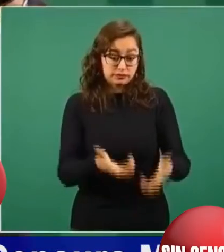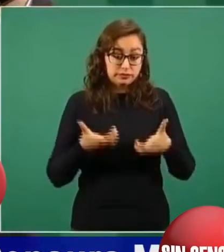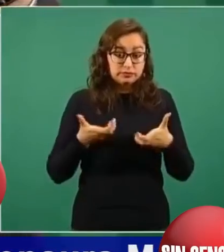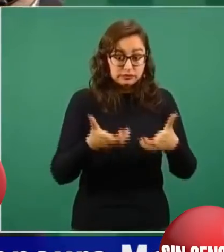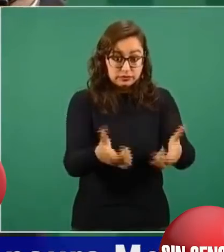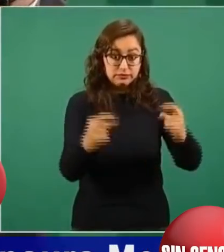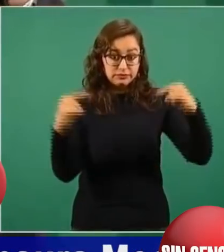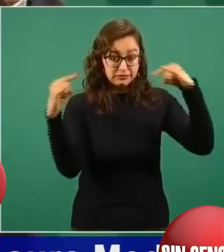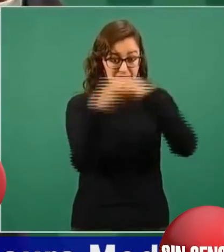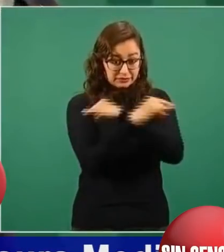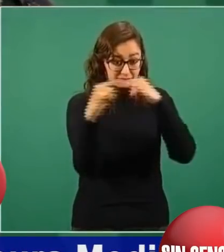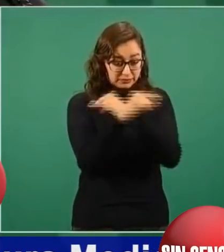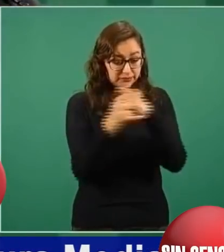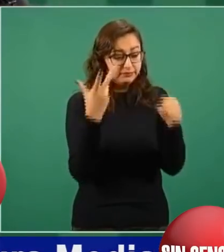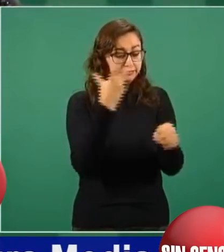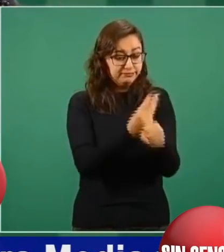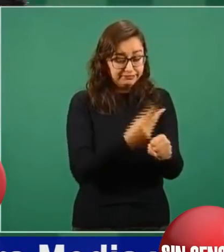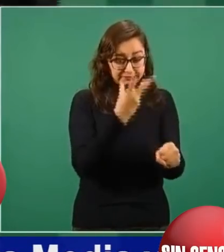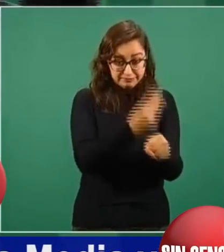carreteras